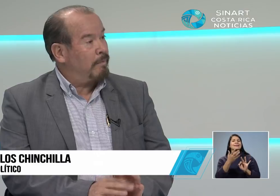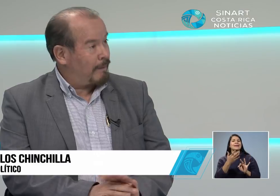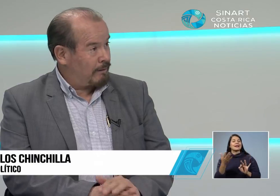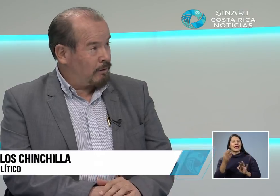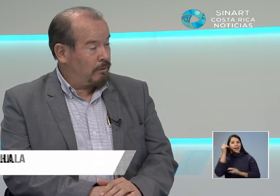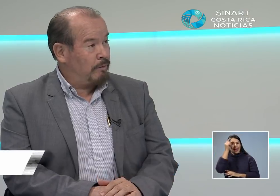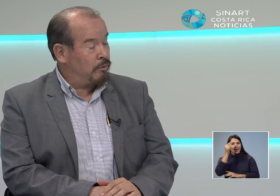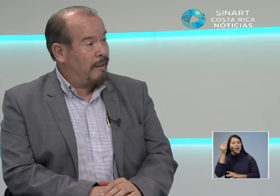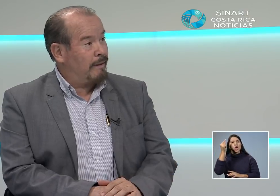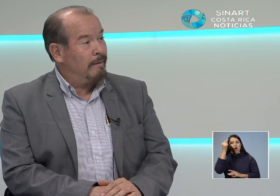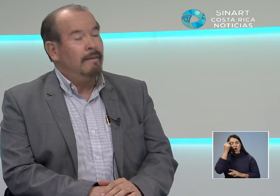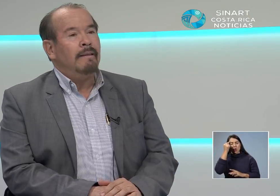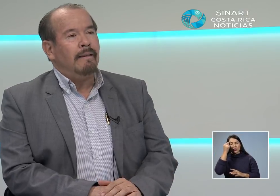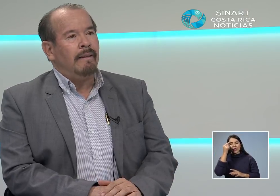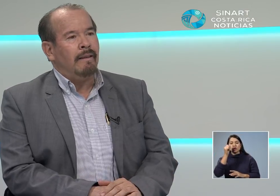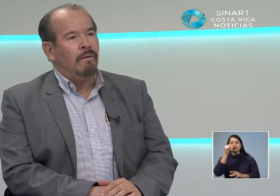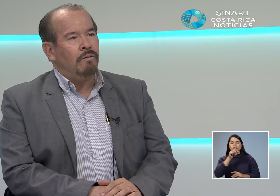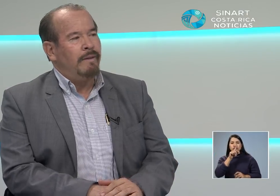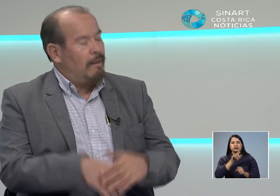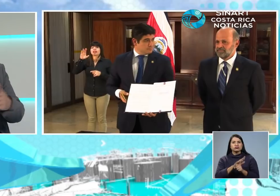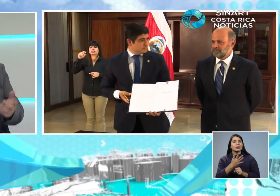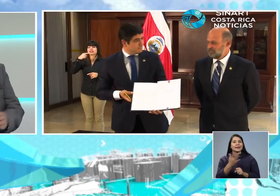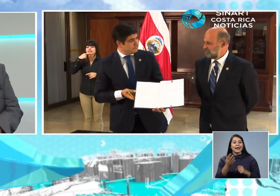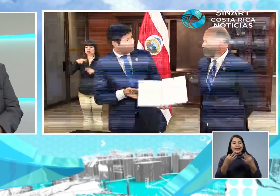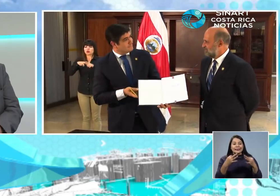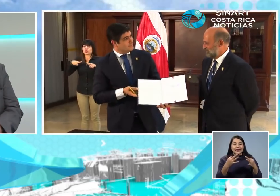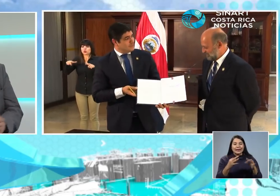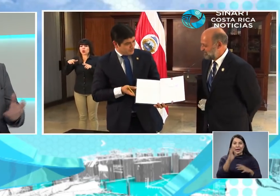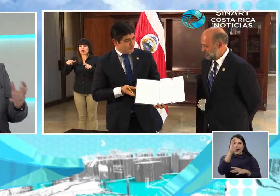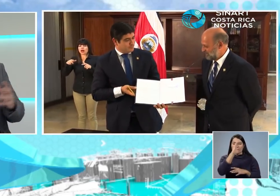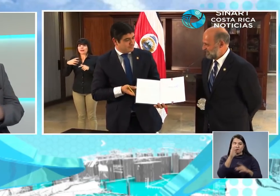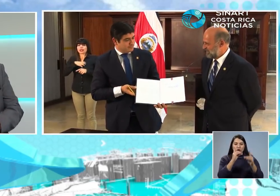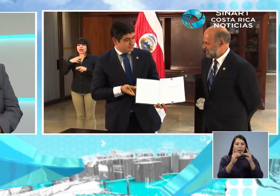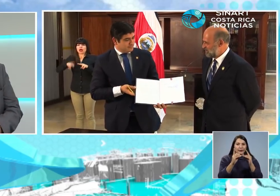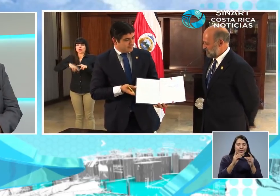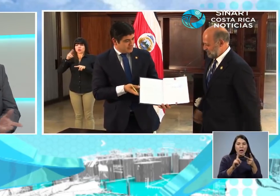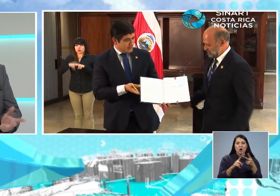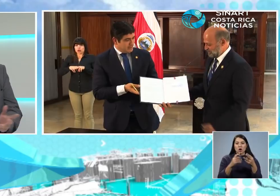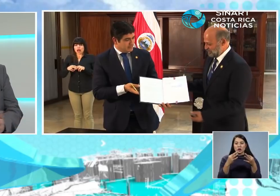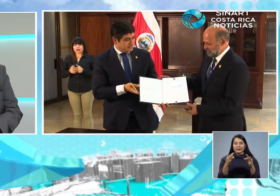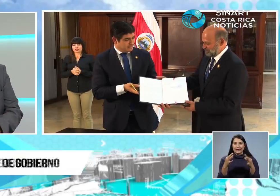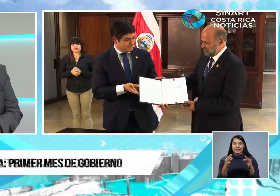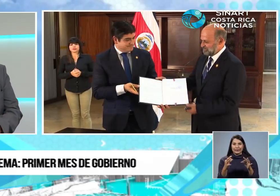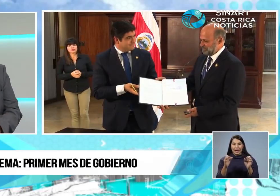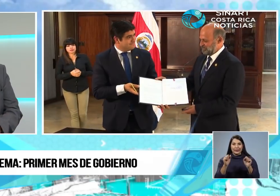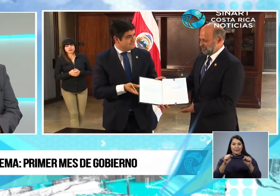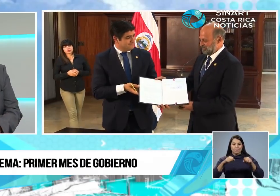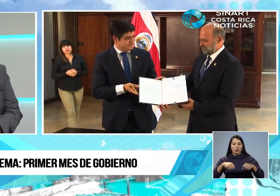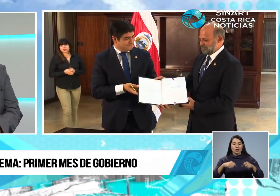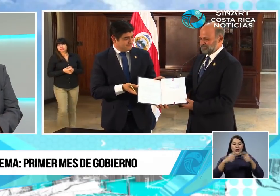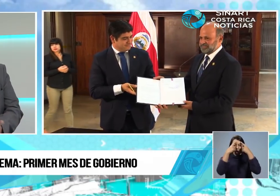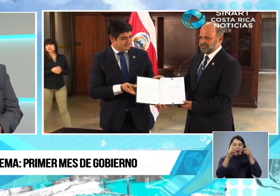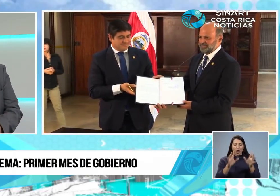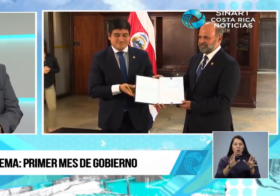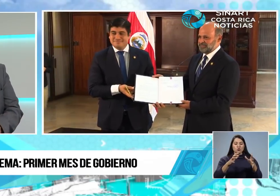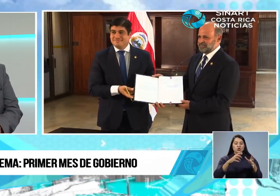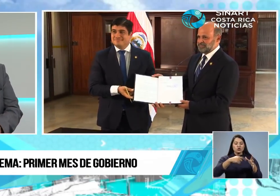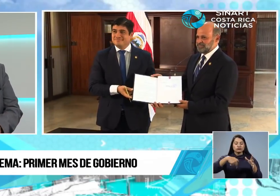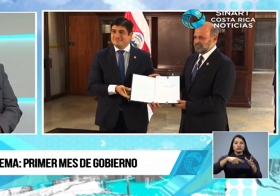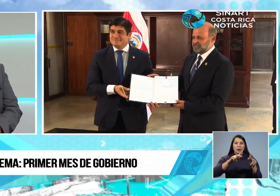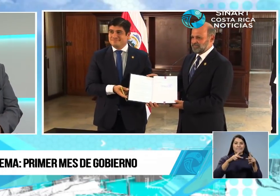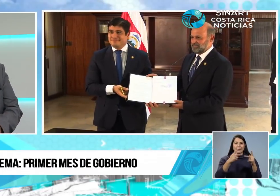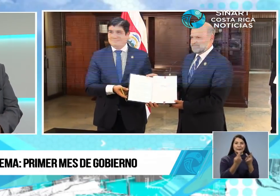con lo que planteó de buscar un diálogo, buscar articular en primer lugar con las fuerzas políticas, cosa que